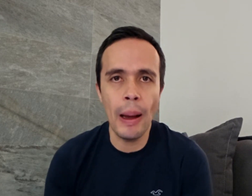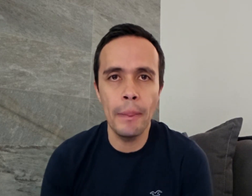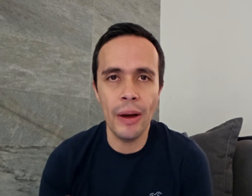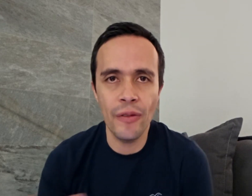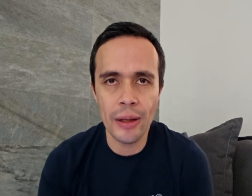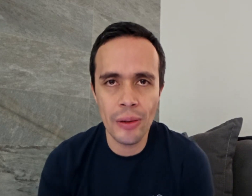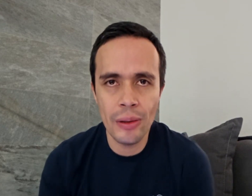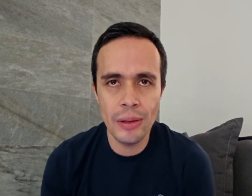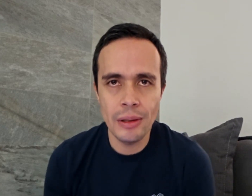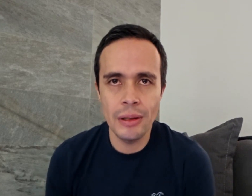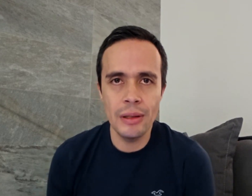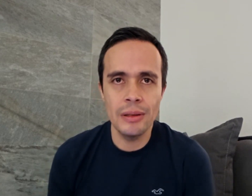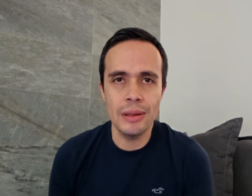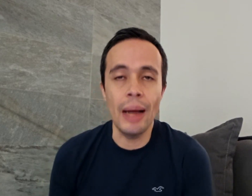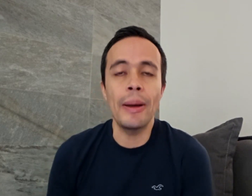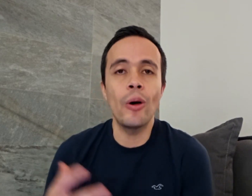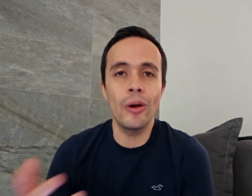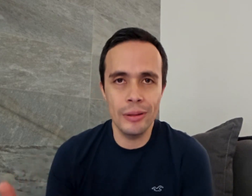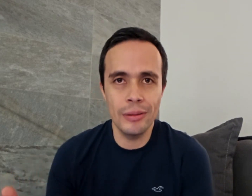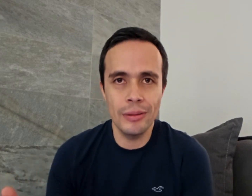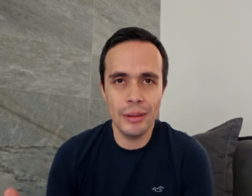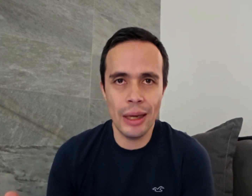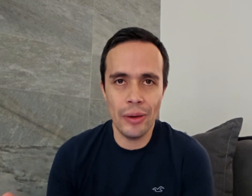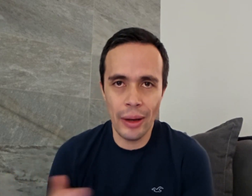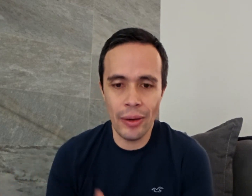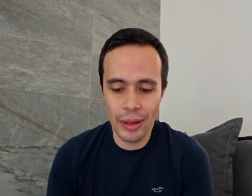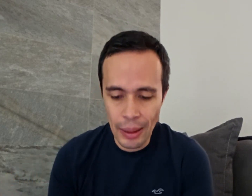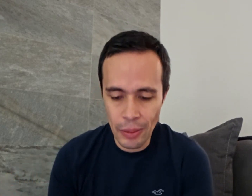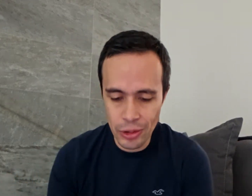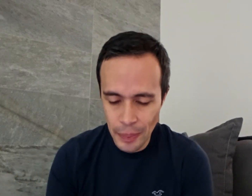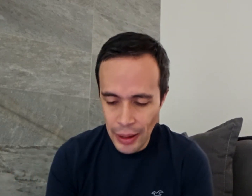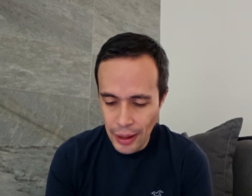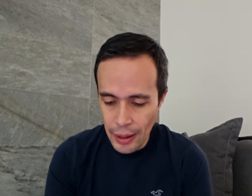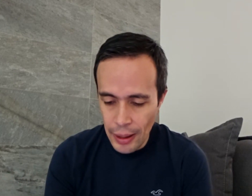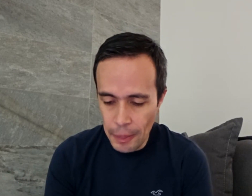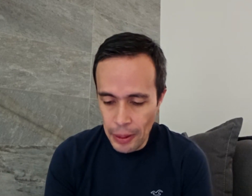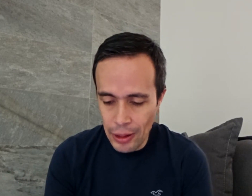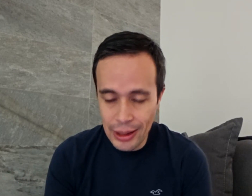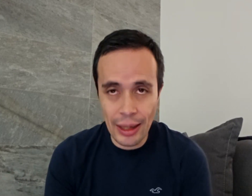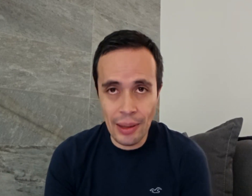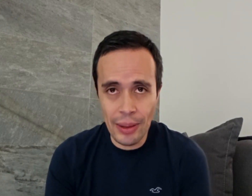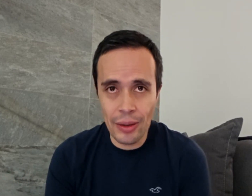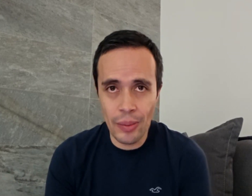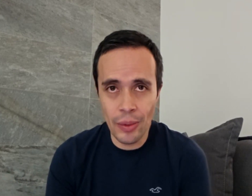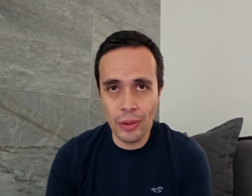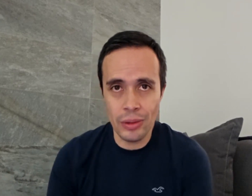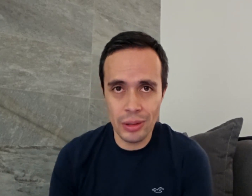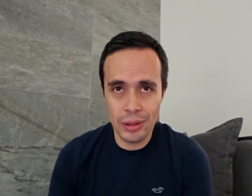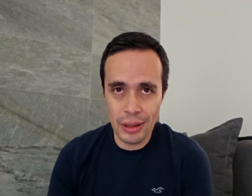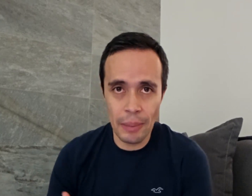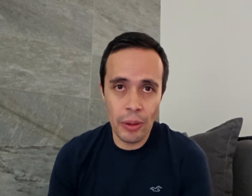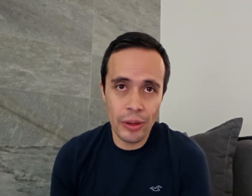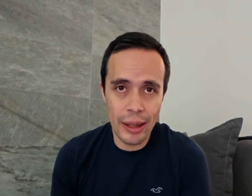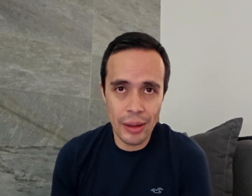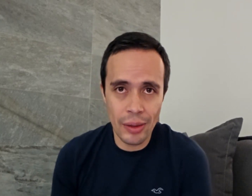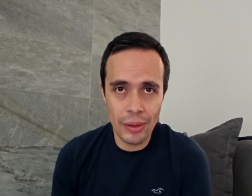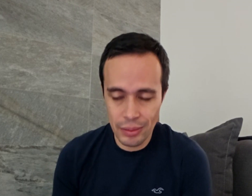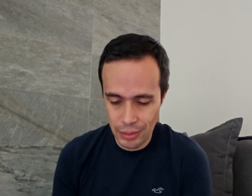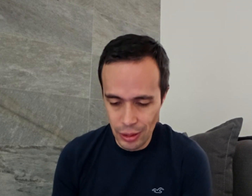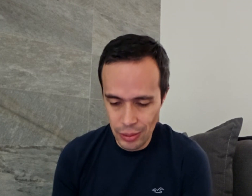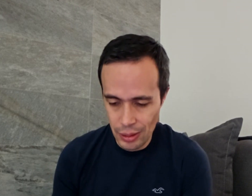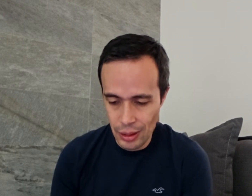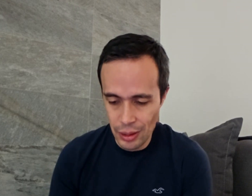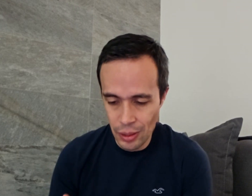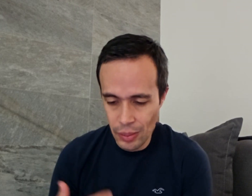un sistema perfecto, será mejor que lo que hoy tenemos. Pero es increíble cómo se están